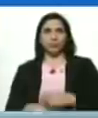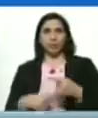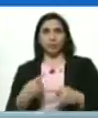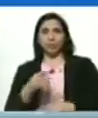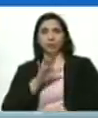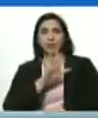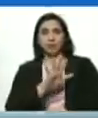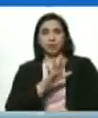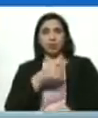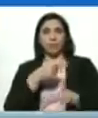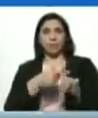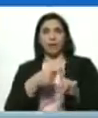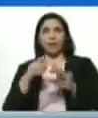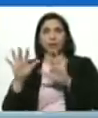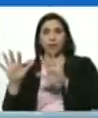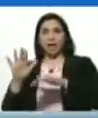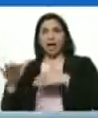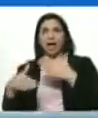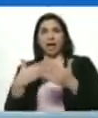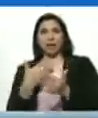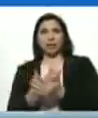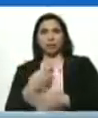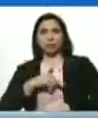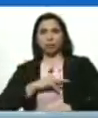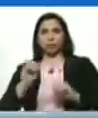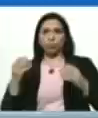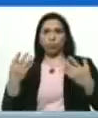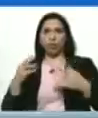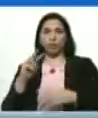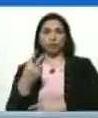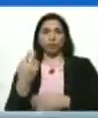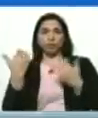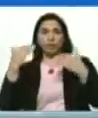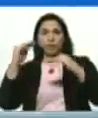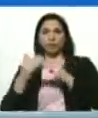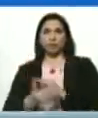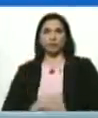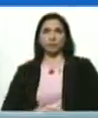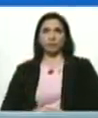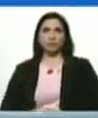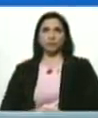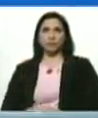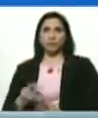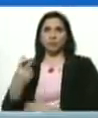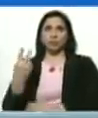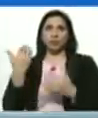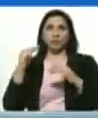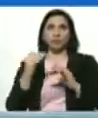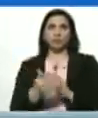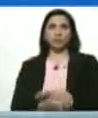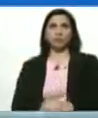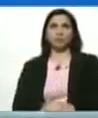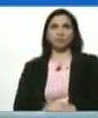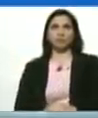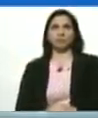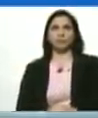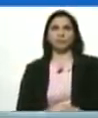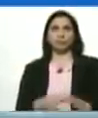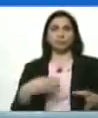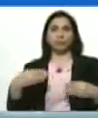+ 10 así hasta que logremos una segunda fase la segunda fase de